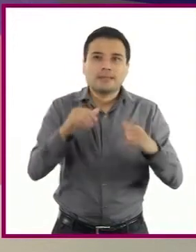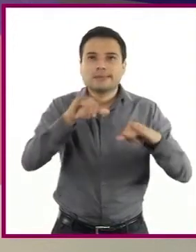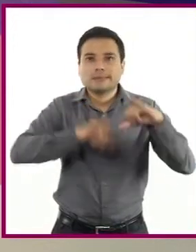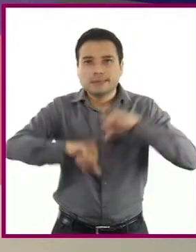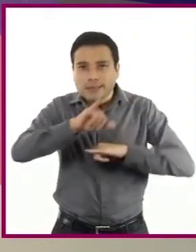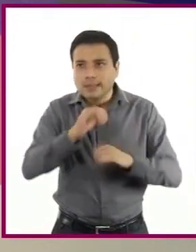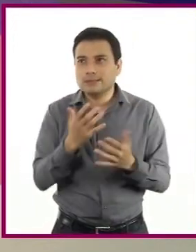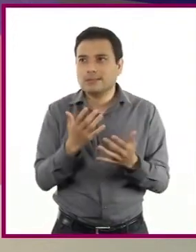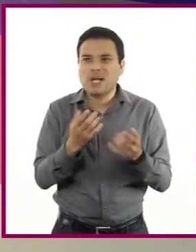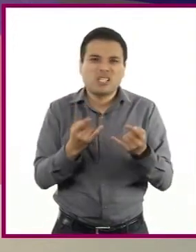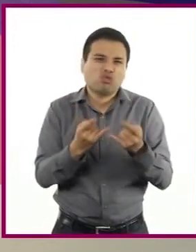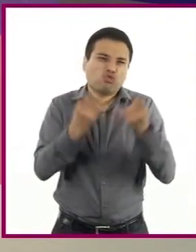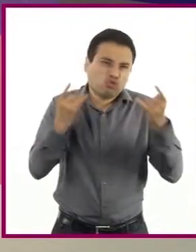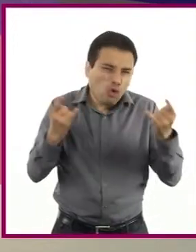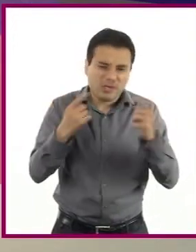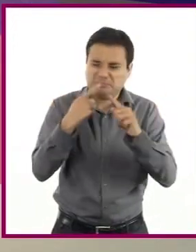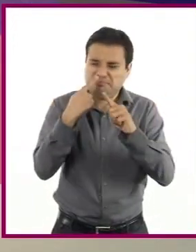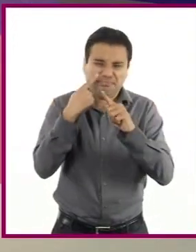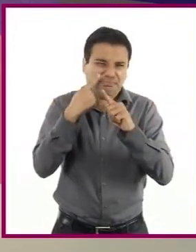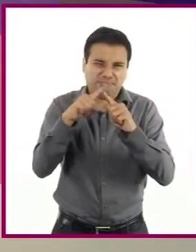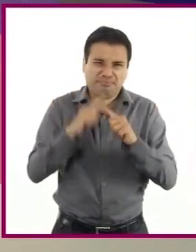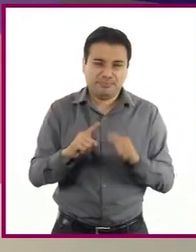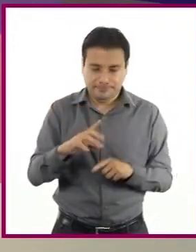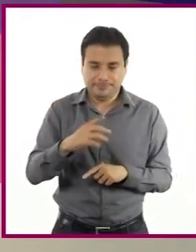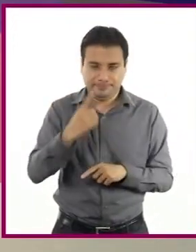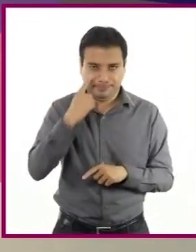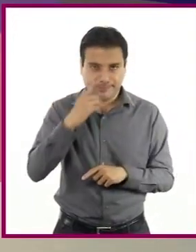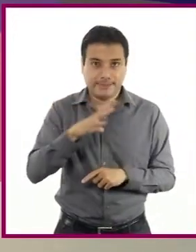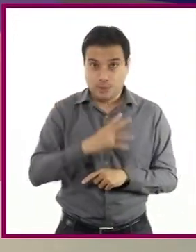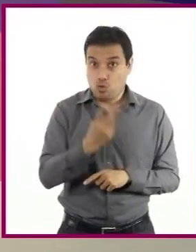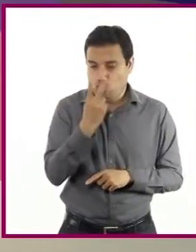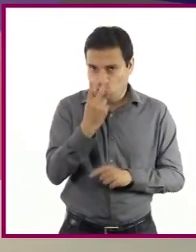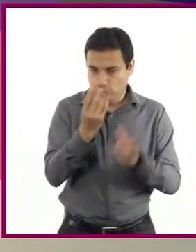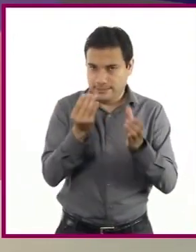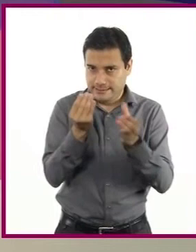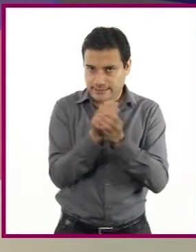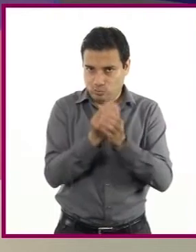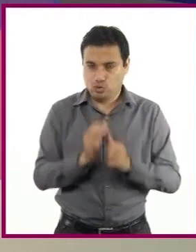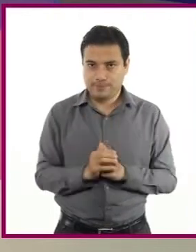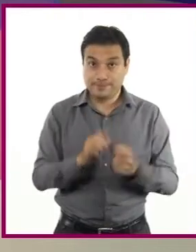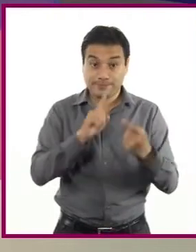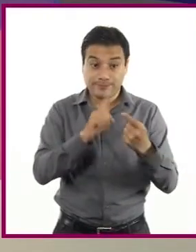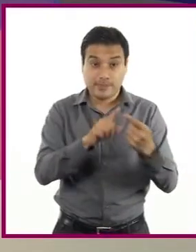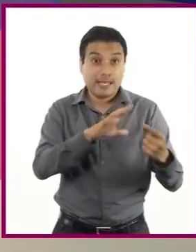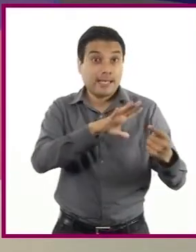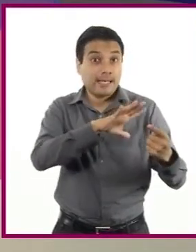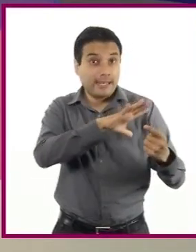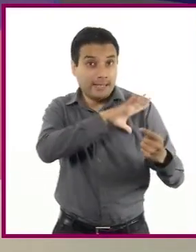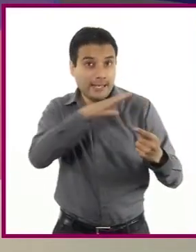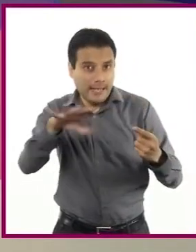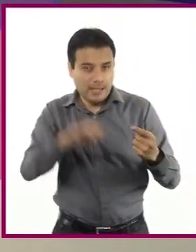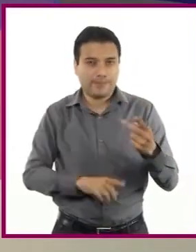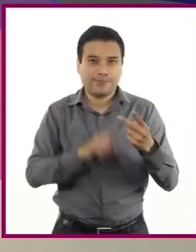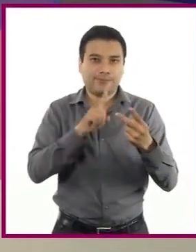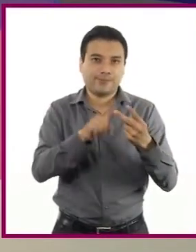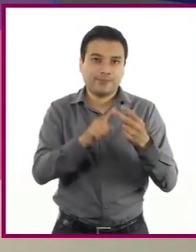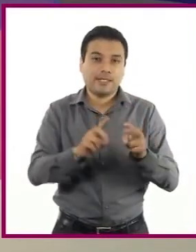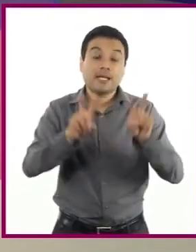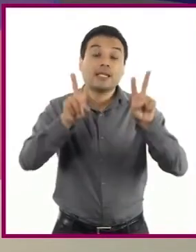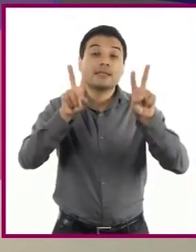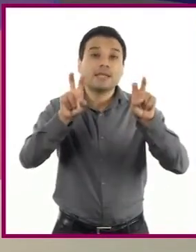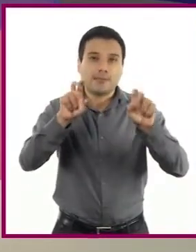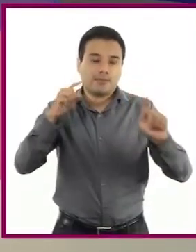aspecto del saber humano. Hay dos tipos de enciclopedias, las generales y las temáticas